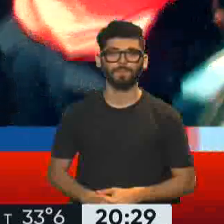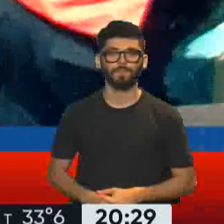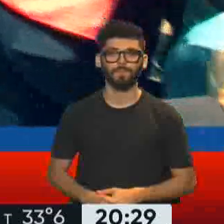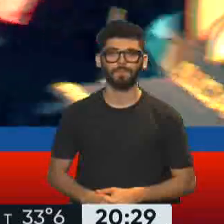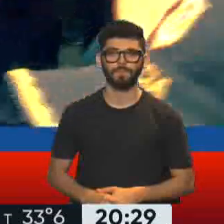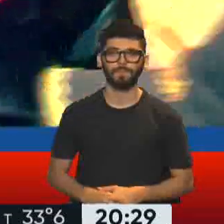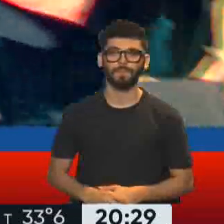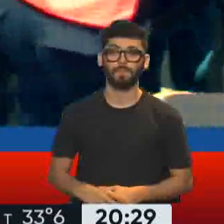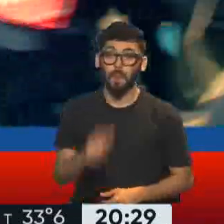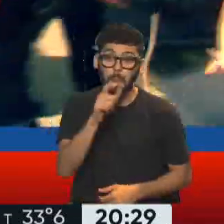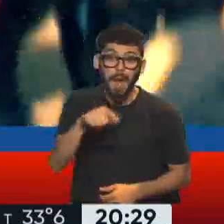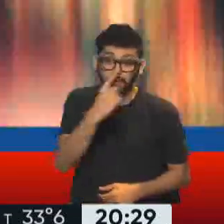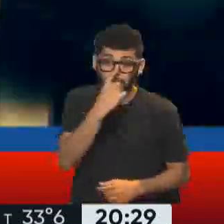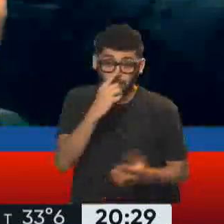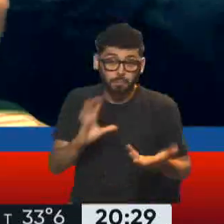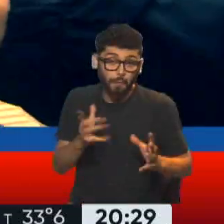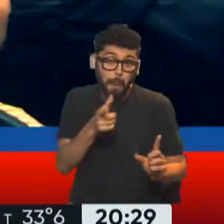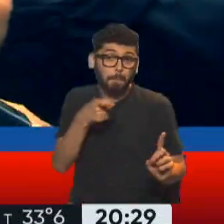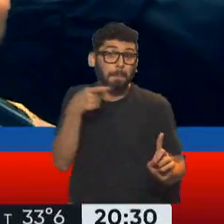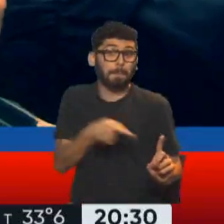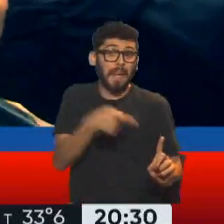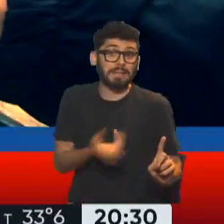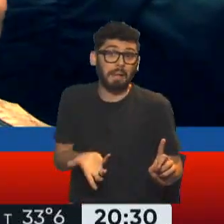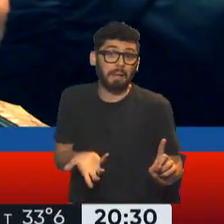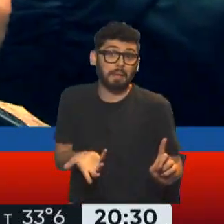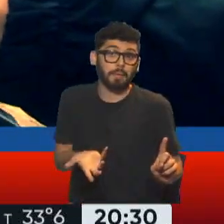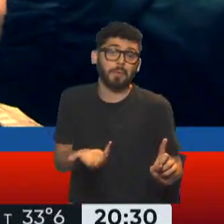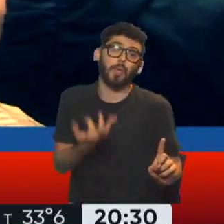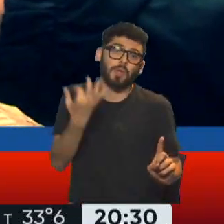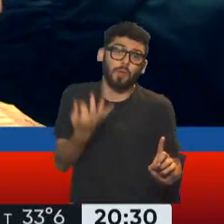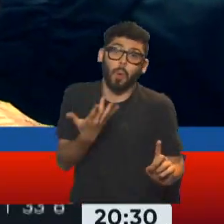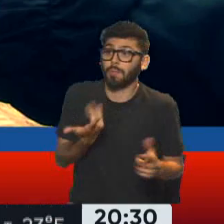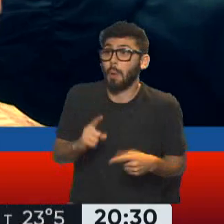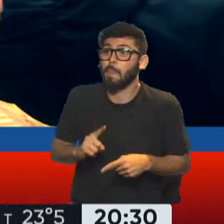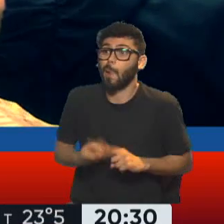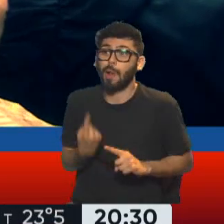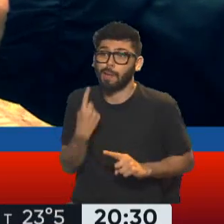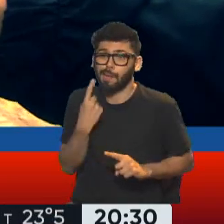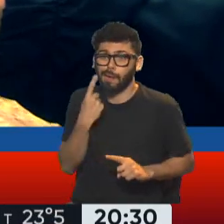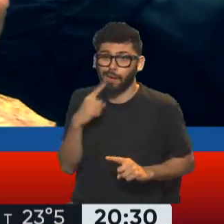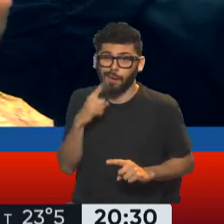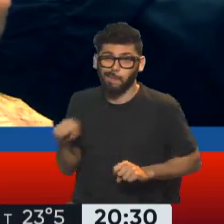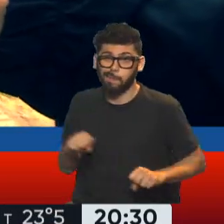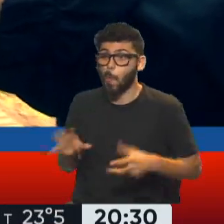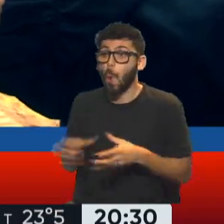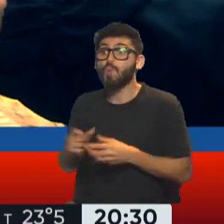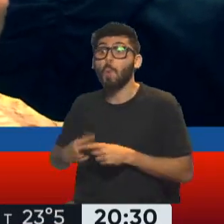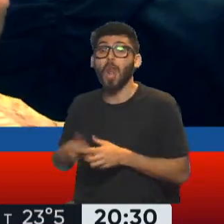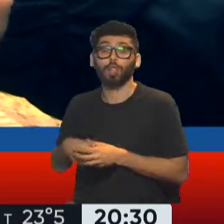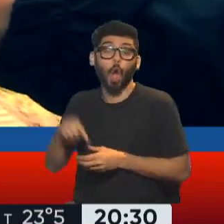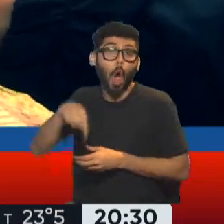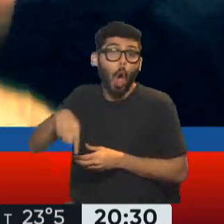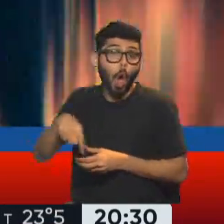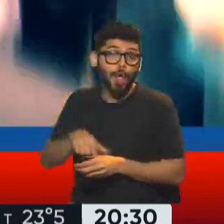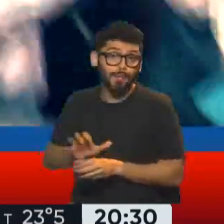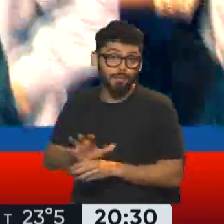Creo que esto es una forma de perseguir, digamos, ¿no? Pero claramente sí son jugadas políticas que vienen de sectores políticos que hoy están